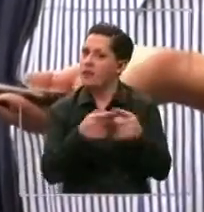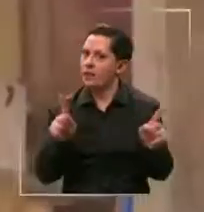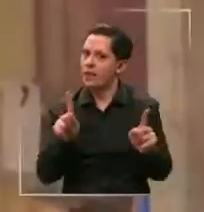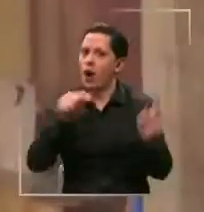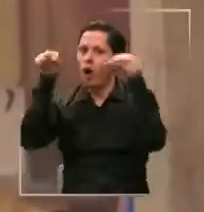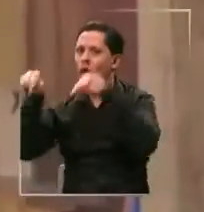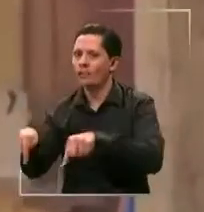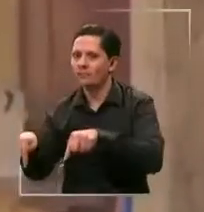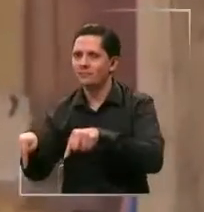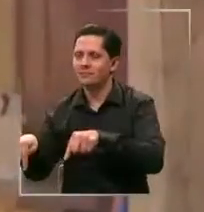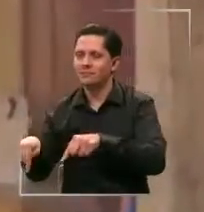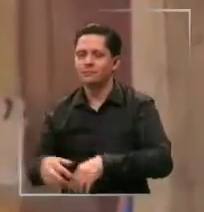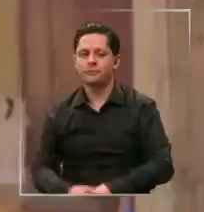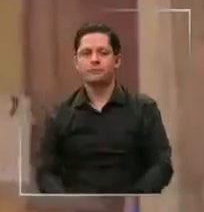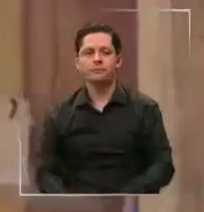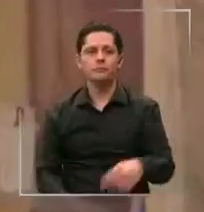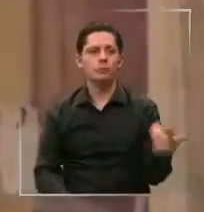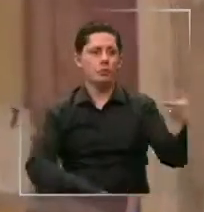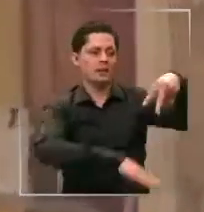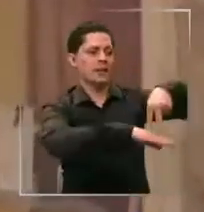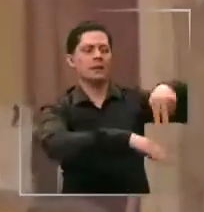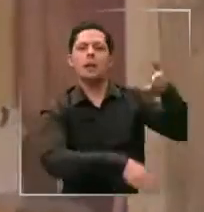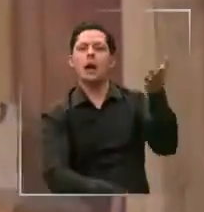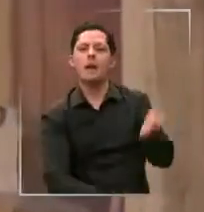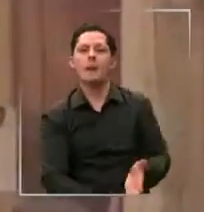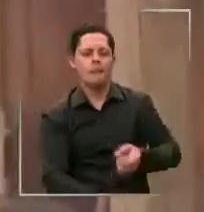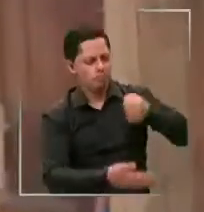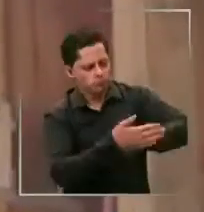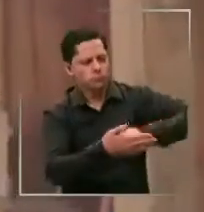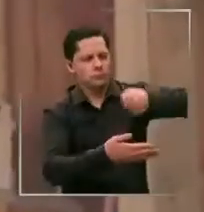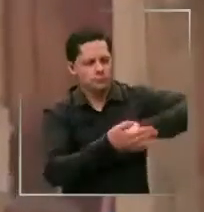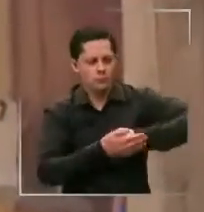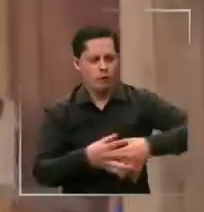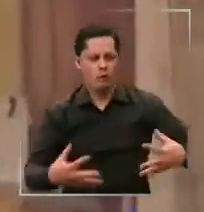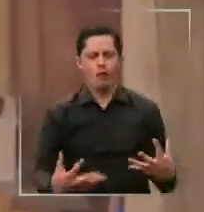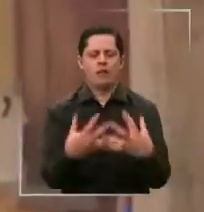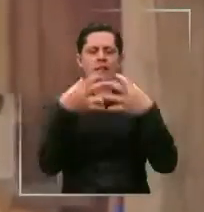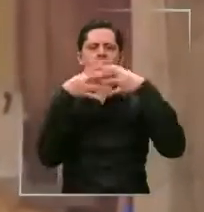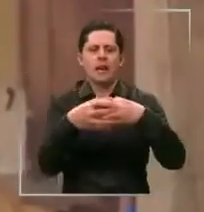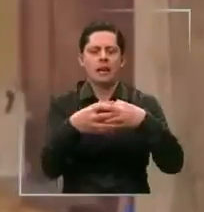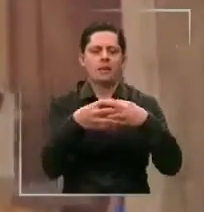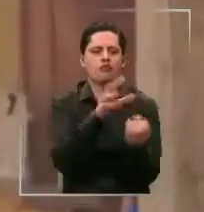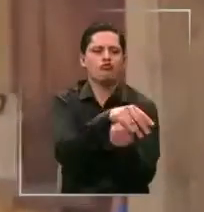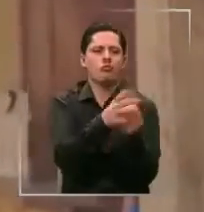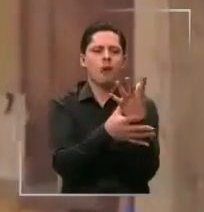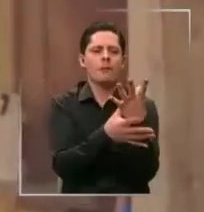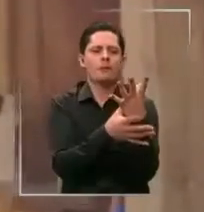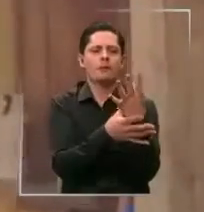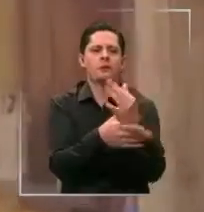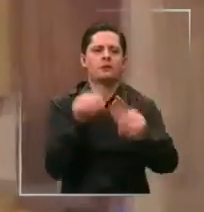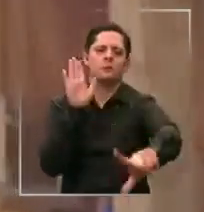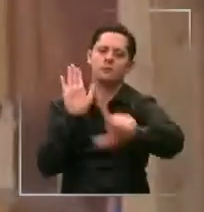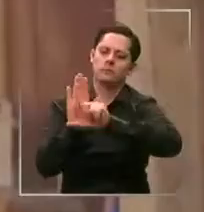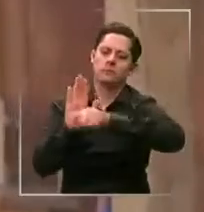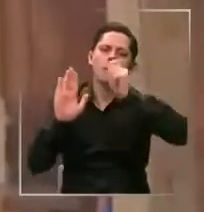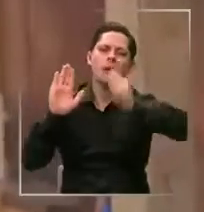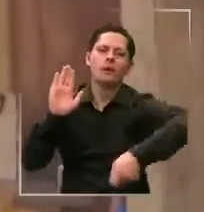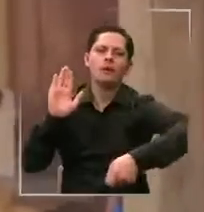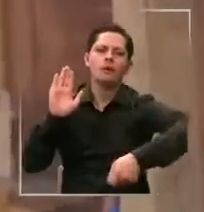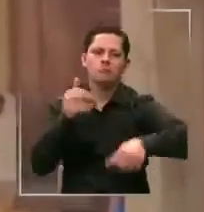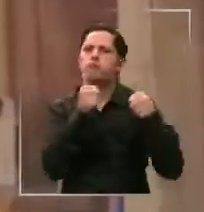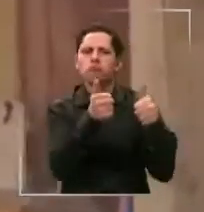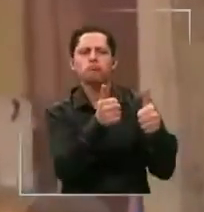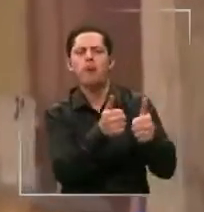hoy. Su presencia en el norte, trabajando por fortalecer las policías y modernizar nuestra legislación, es una señal